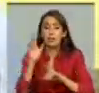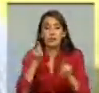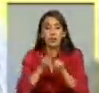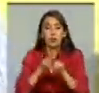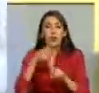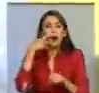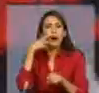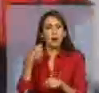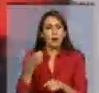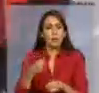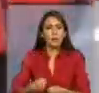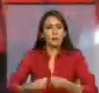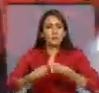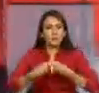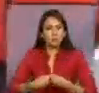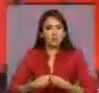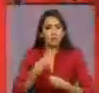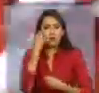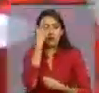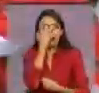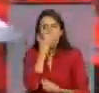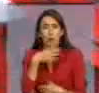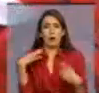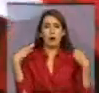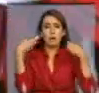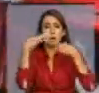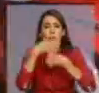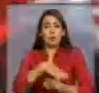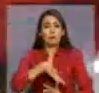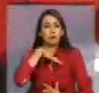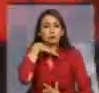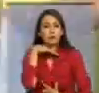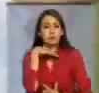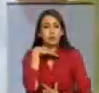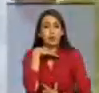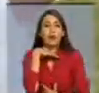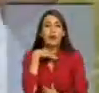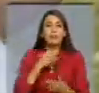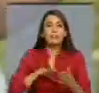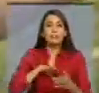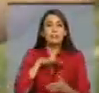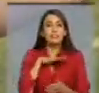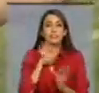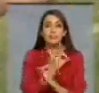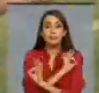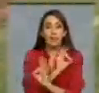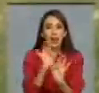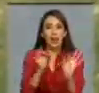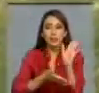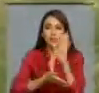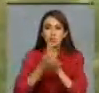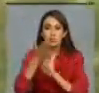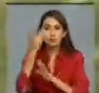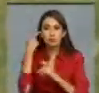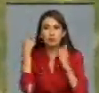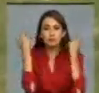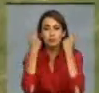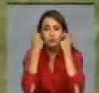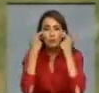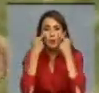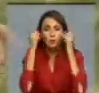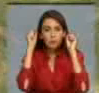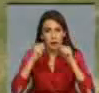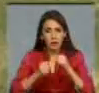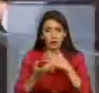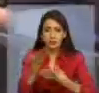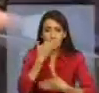también bien puesto su terno, sus aguas y bien lindo, elegante para las fiestas. Ajo, para irnos tomando una agüita